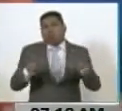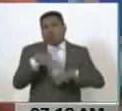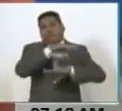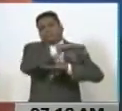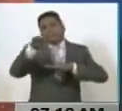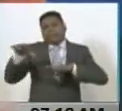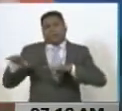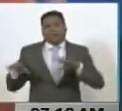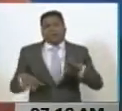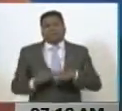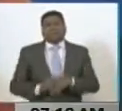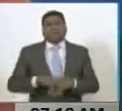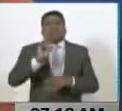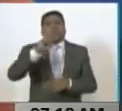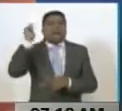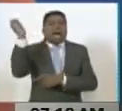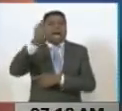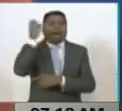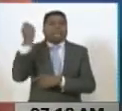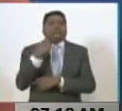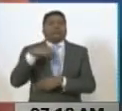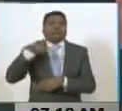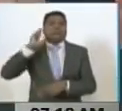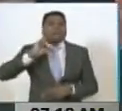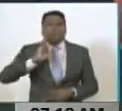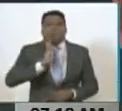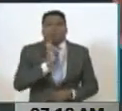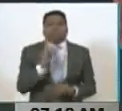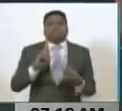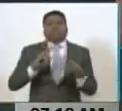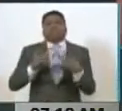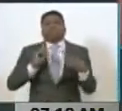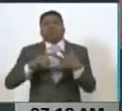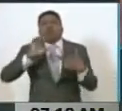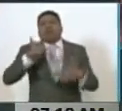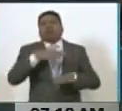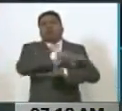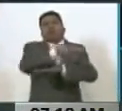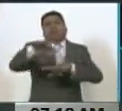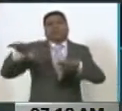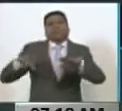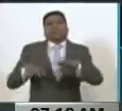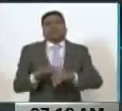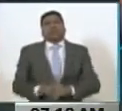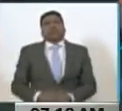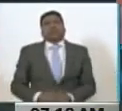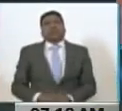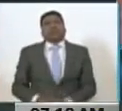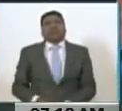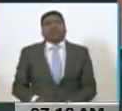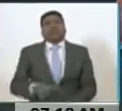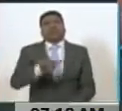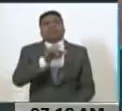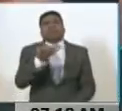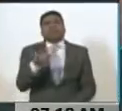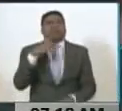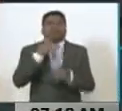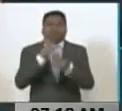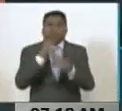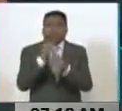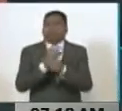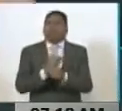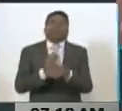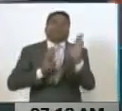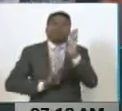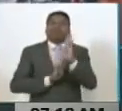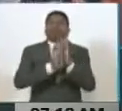1 en Apure, en Bolívar, en otros estados del país. Y bueno, ese es el trabajo, seguir